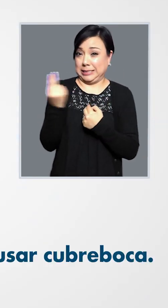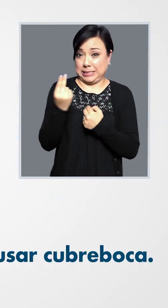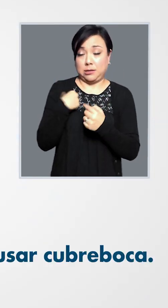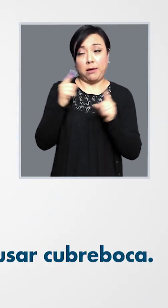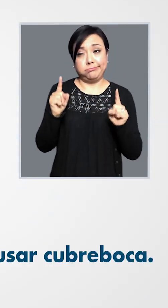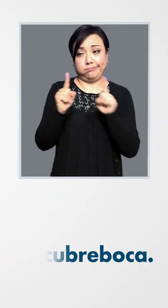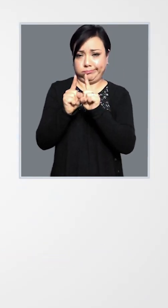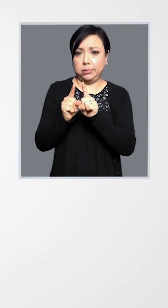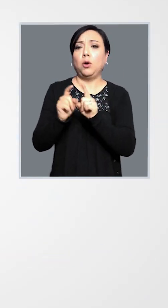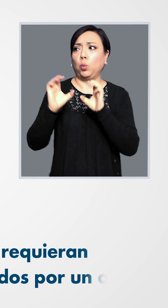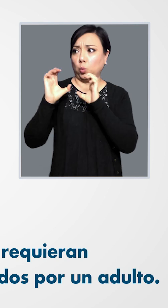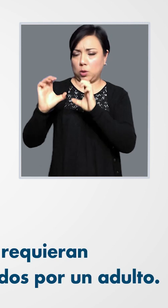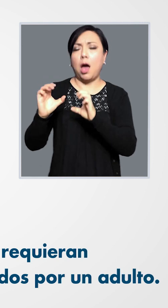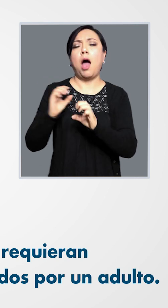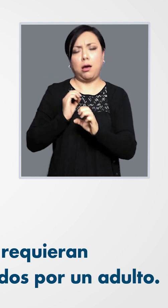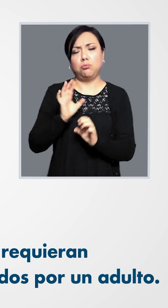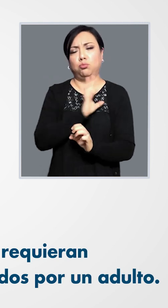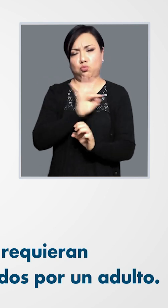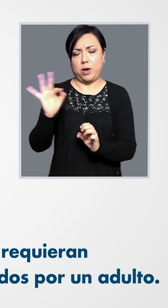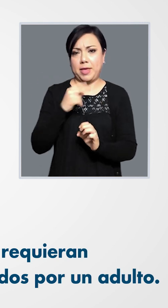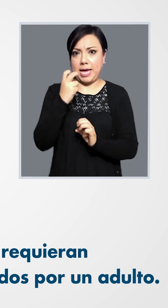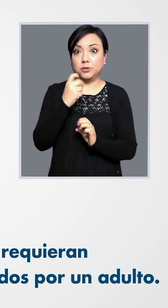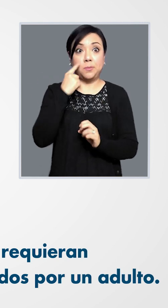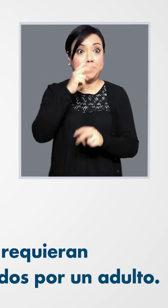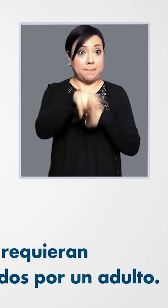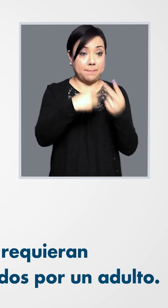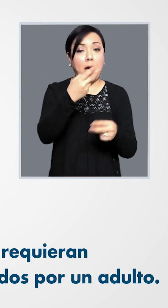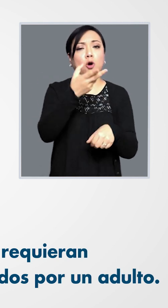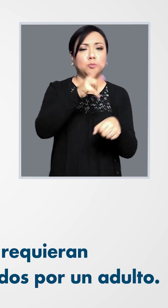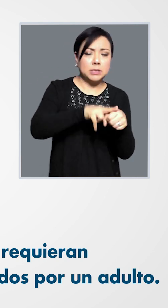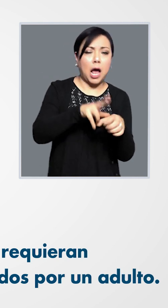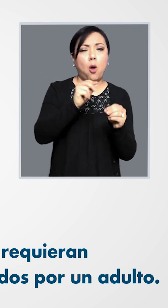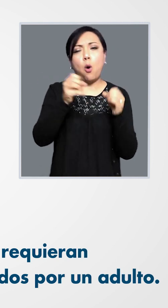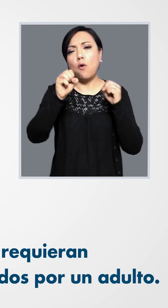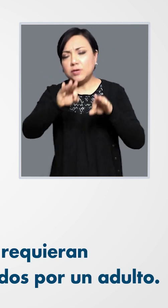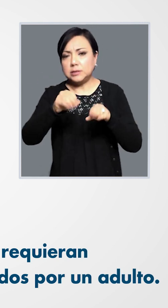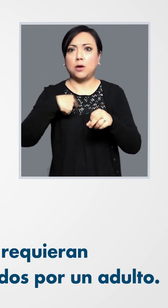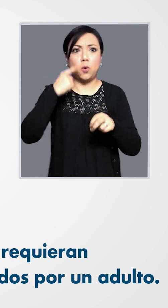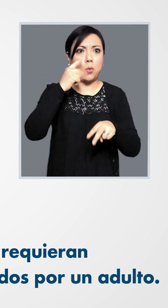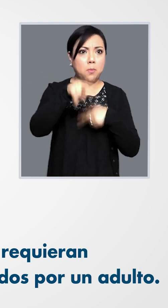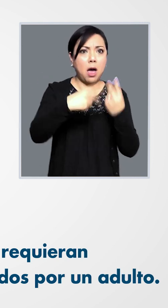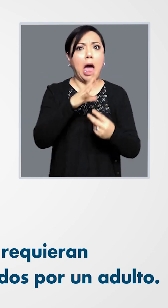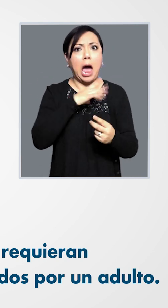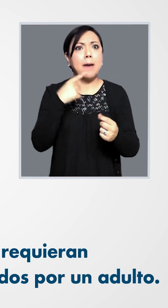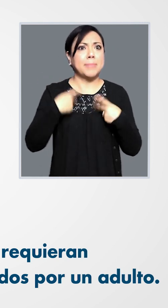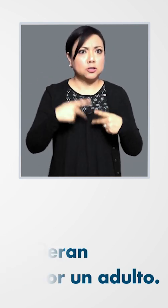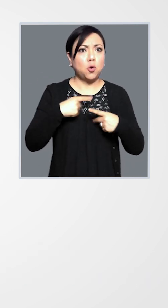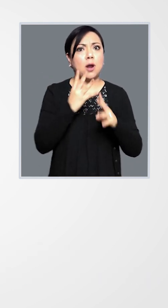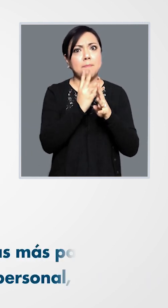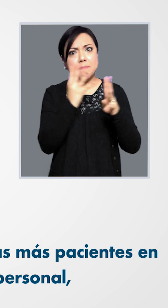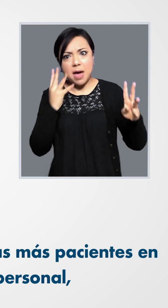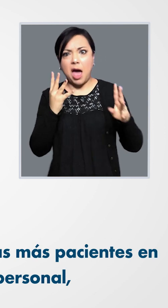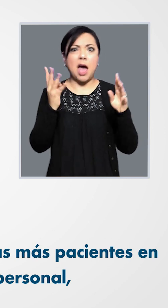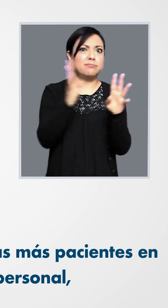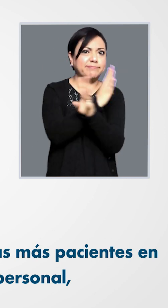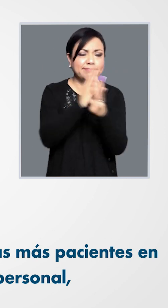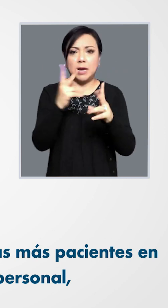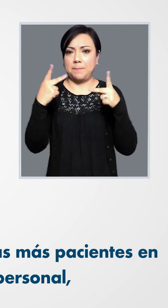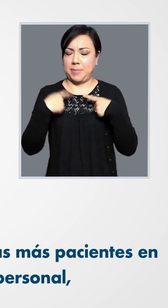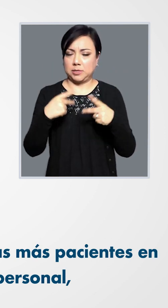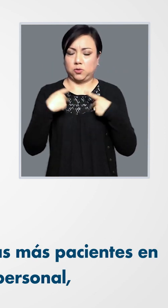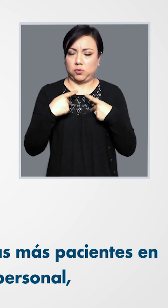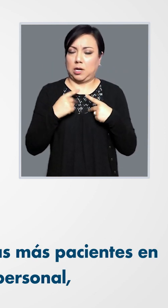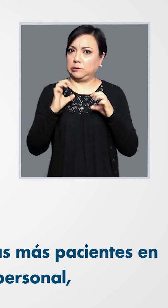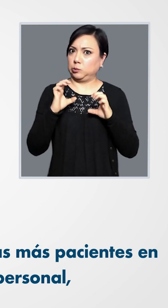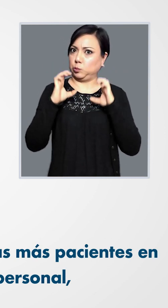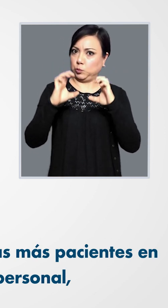menores de edad o personas que requieran cuidados especiales deben ir acompañados por un adulto al llegar a la clínica o consultorio encuentras